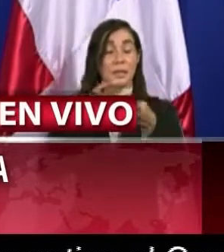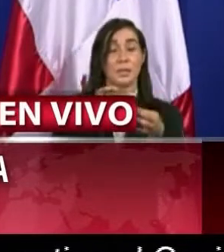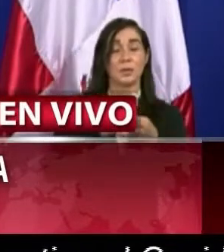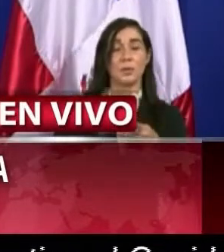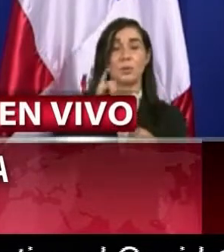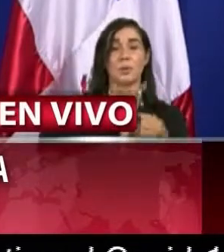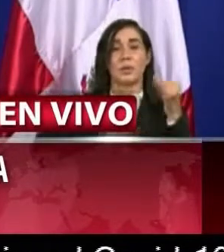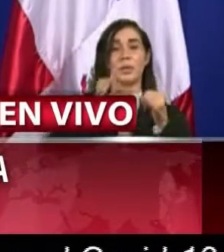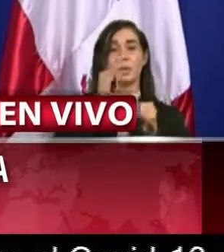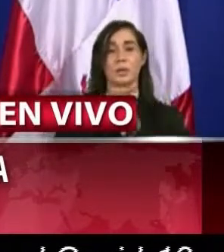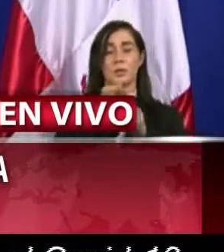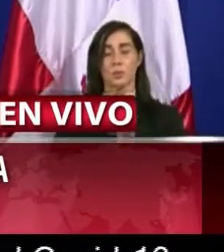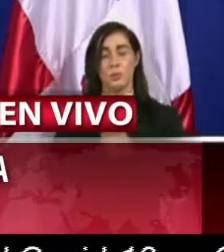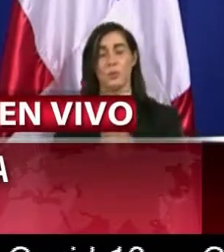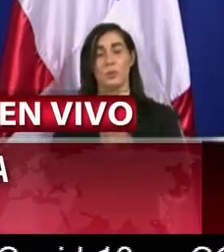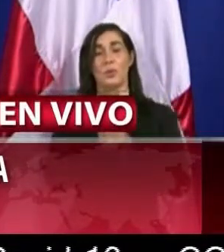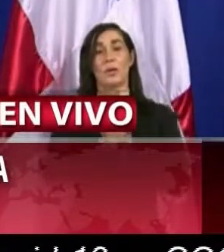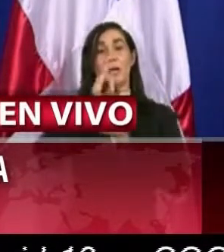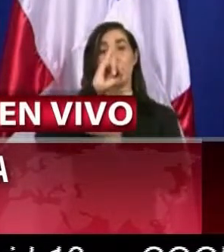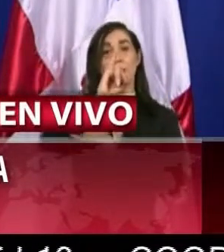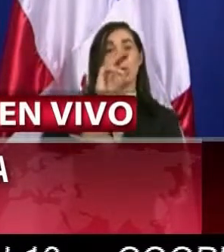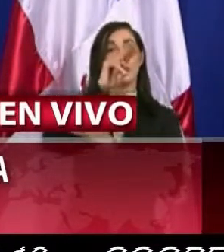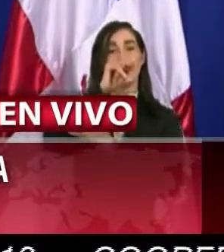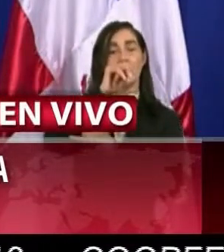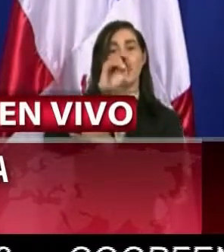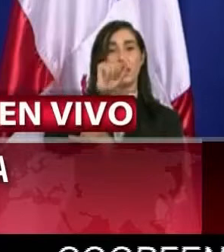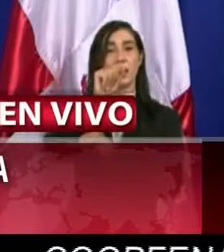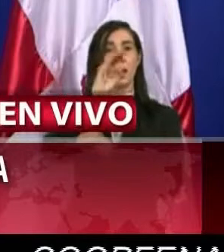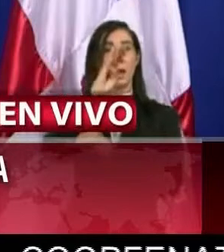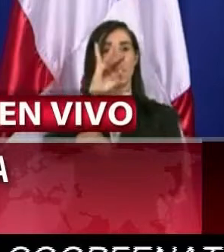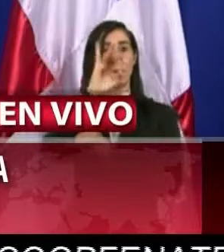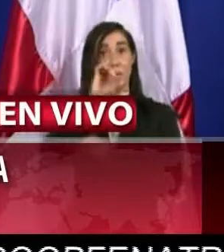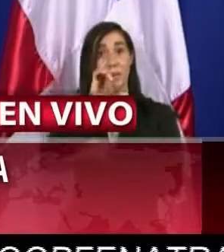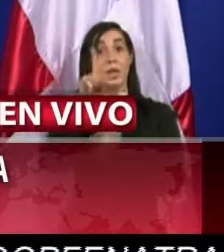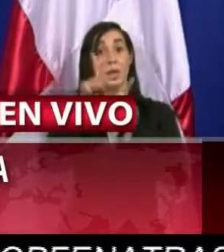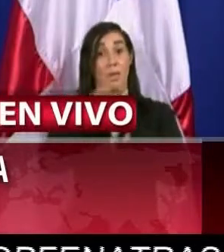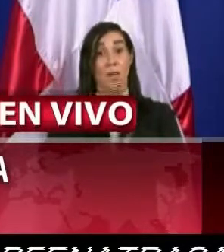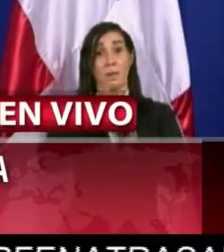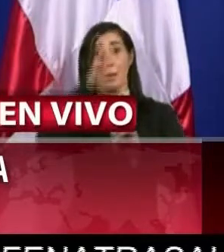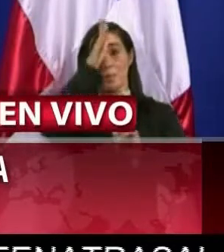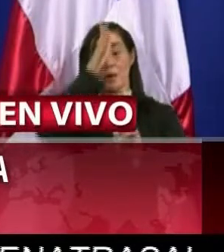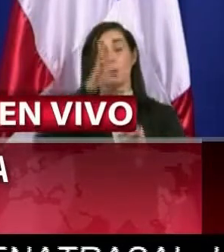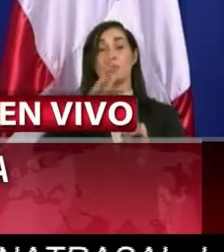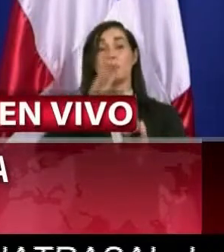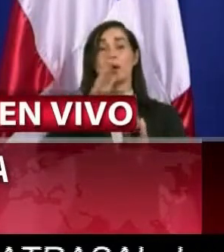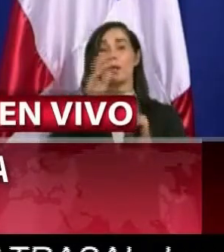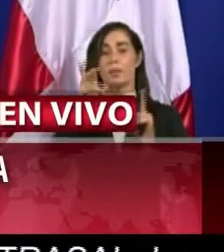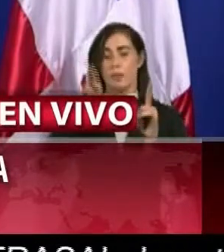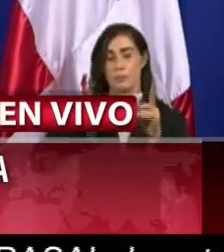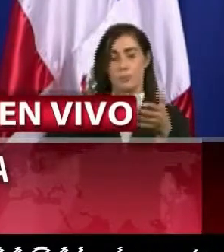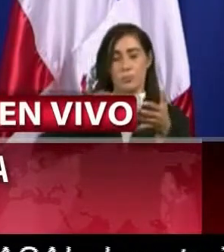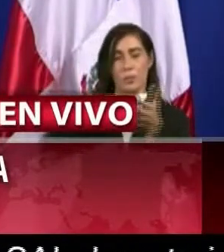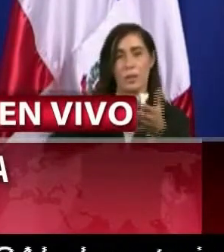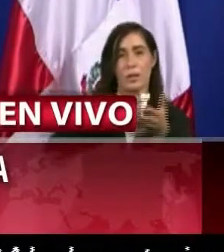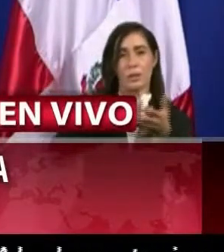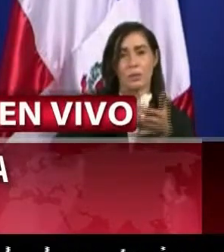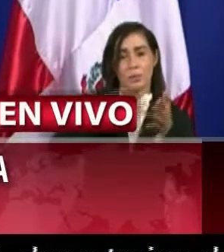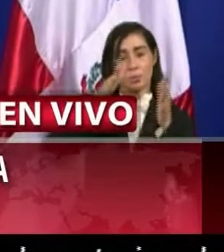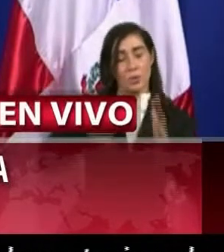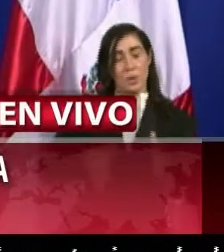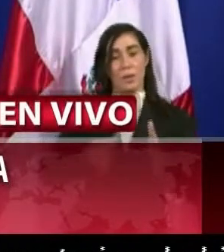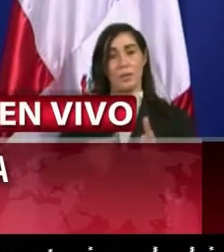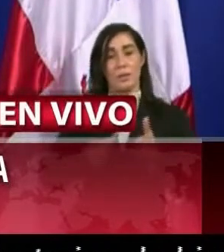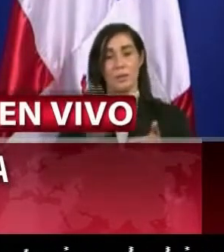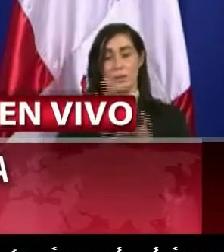de Bienestar Estudiantil, INABIE, para los padres de los alumnos de la tanda extendida. Por igual, la labor de los